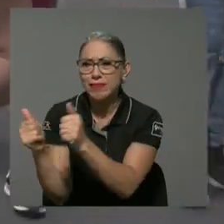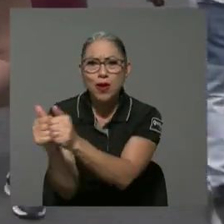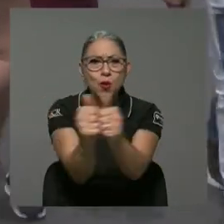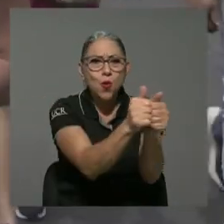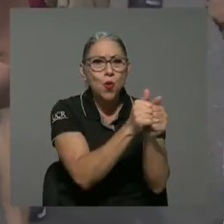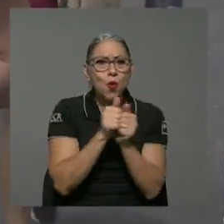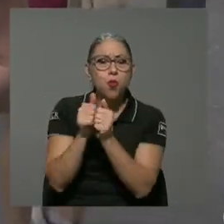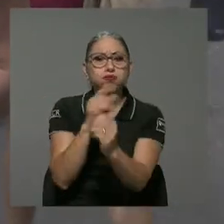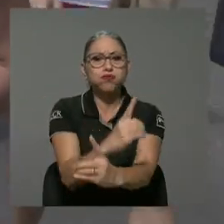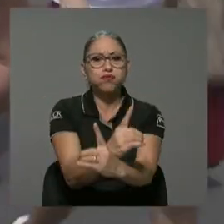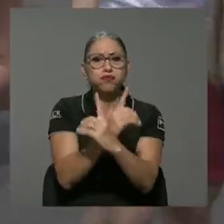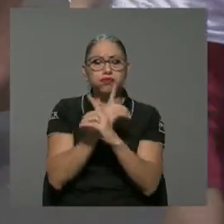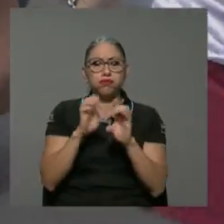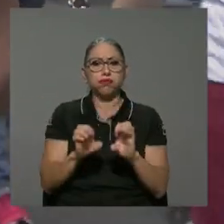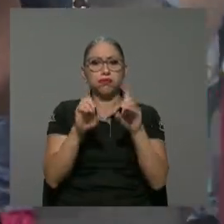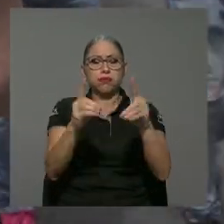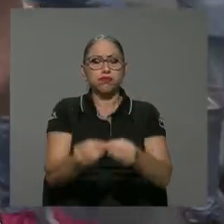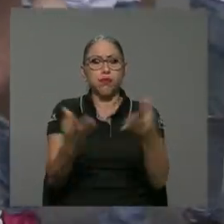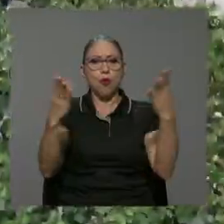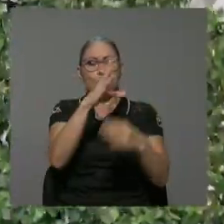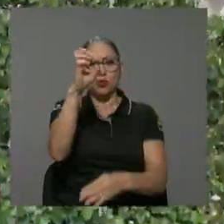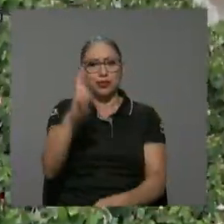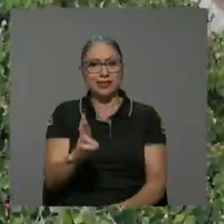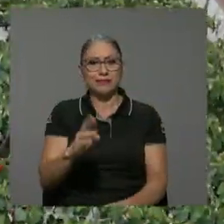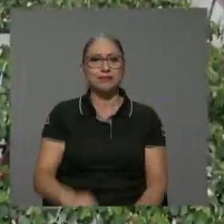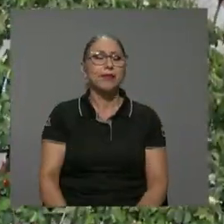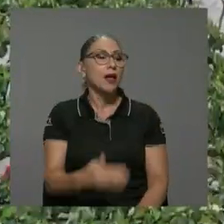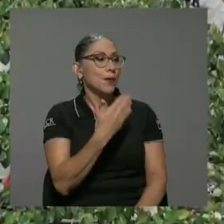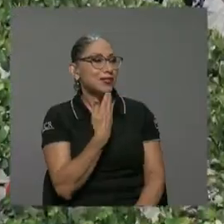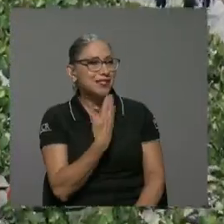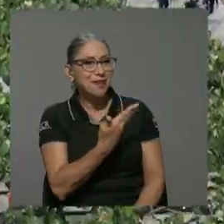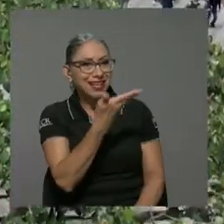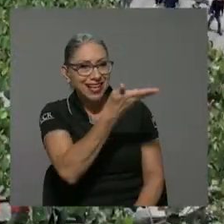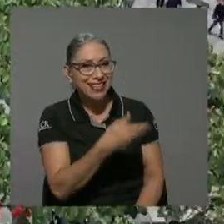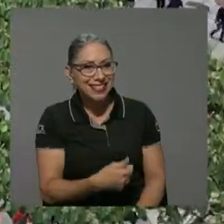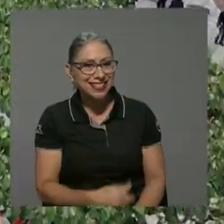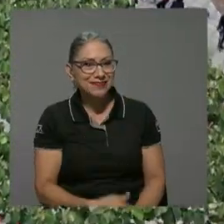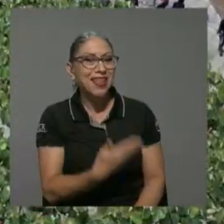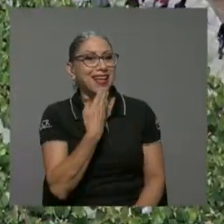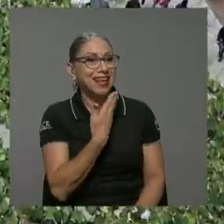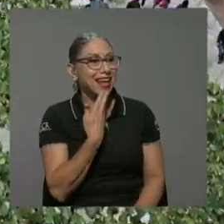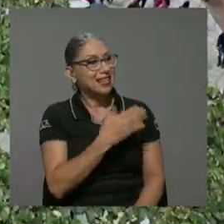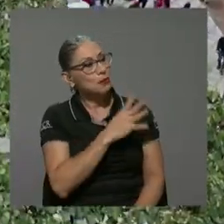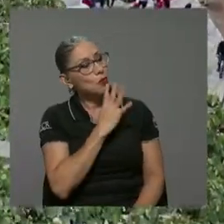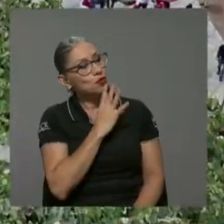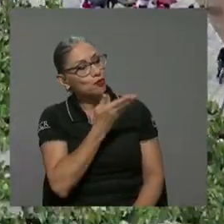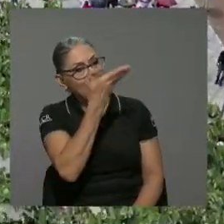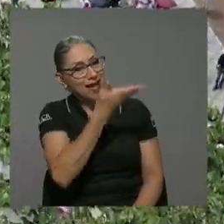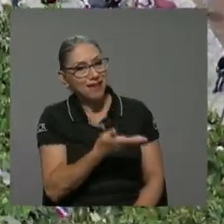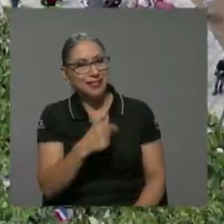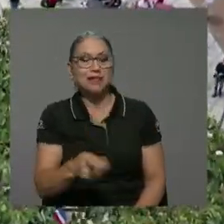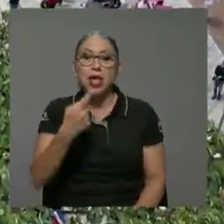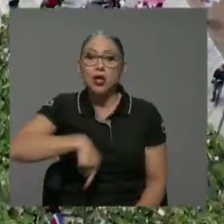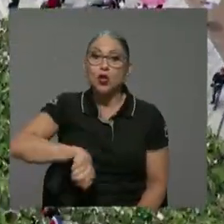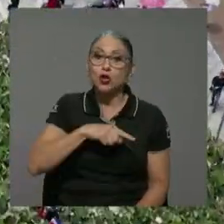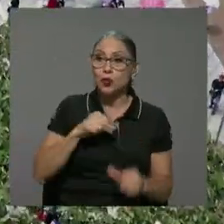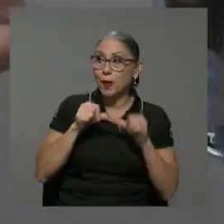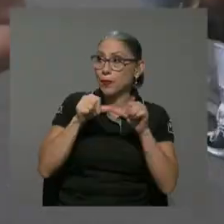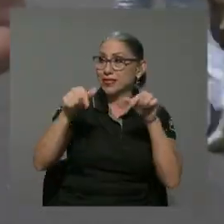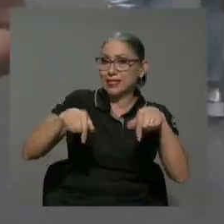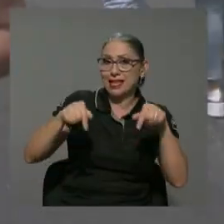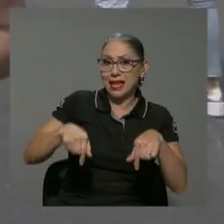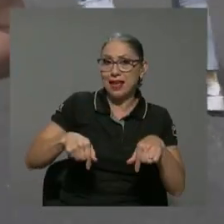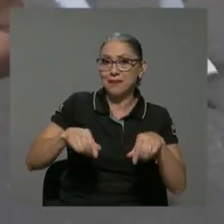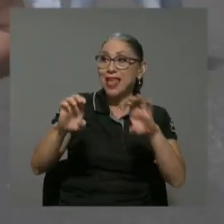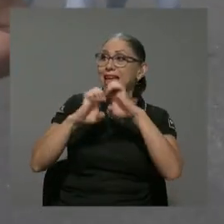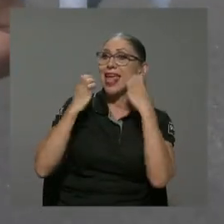la educación pública costarricense. Muchísimas gracias, gracias por sus palabras, de verdad. Nosotros, bueno, vamos a seguir acá, los